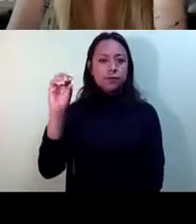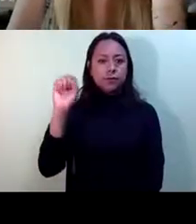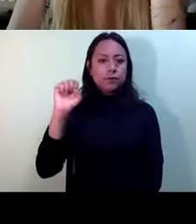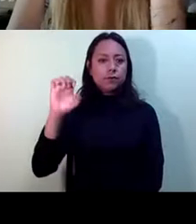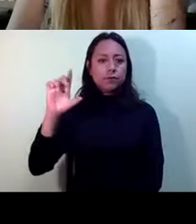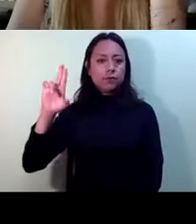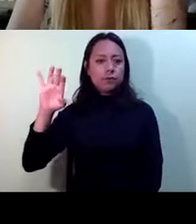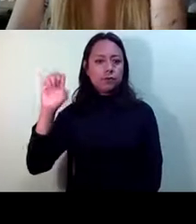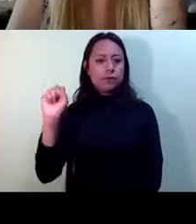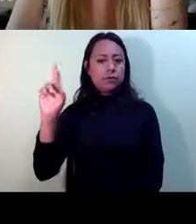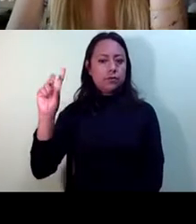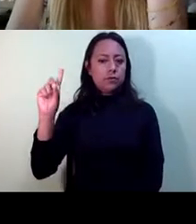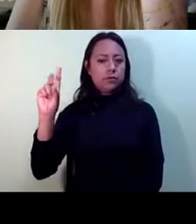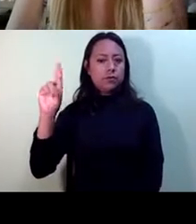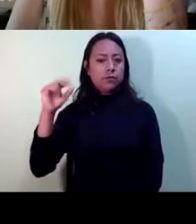León.